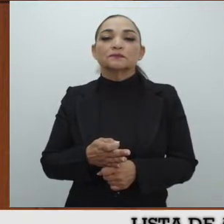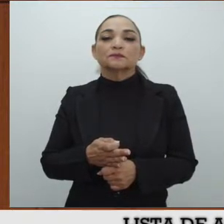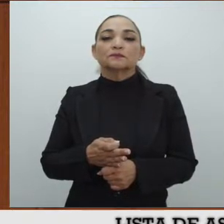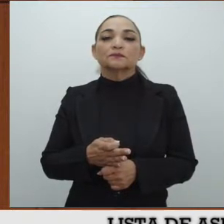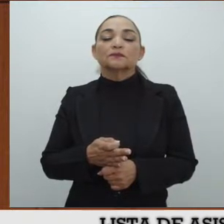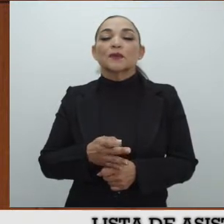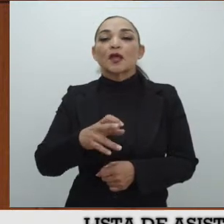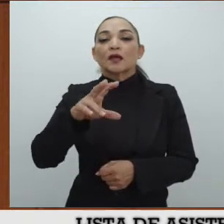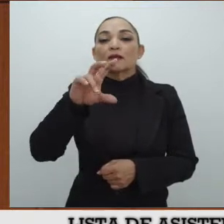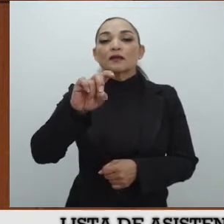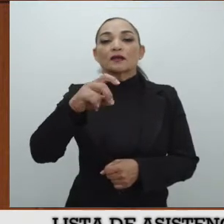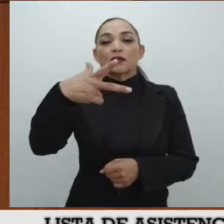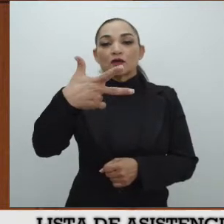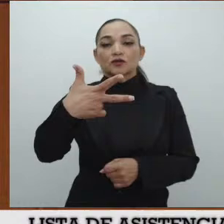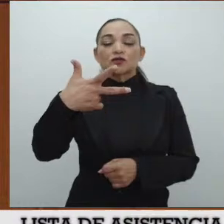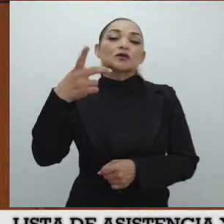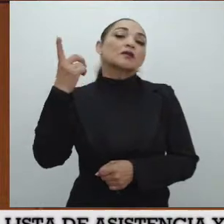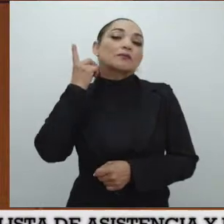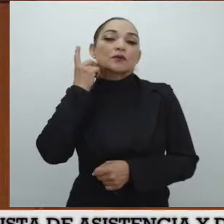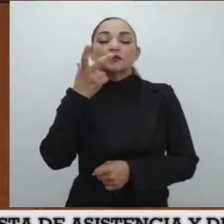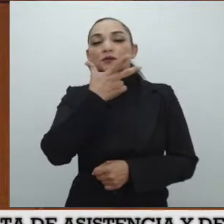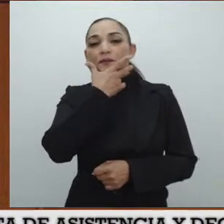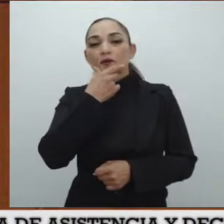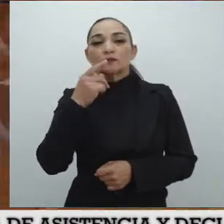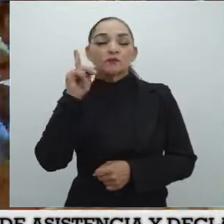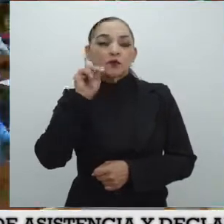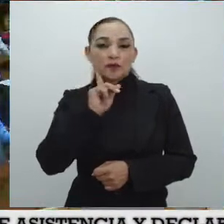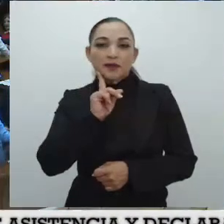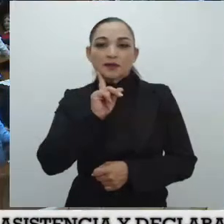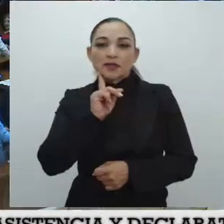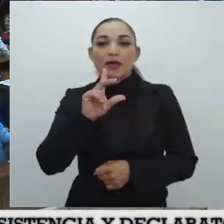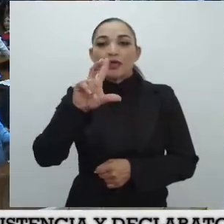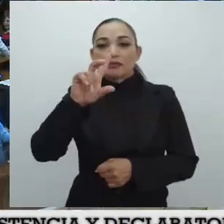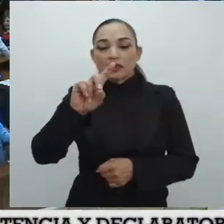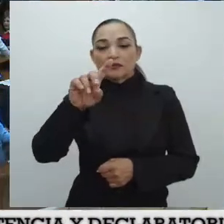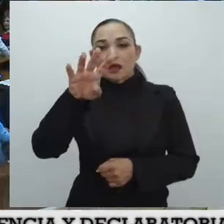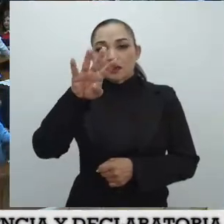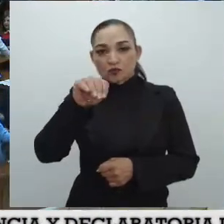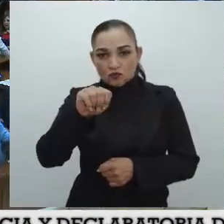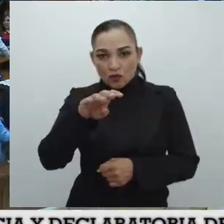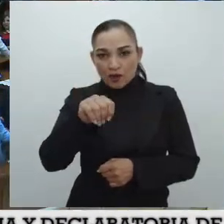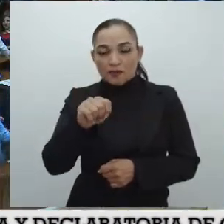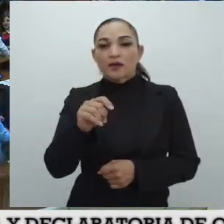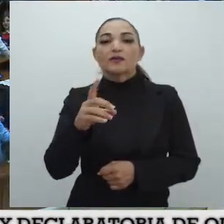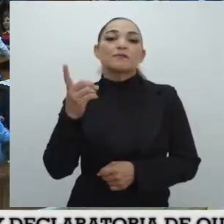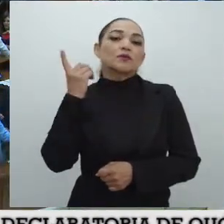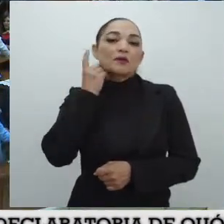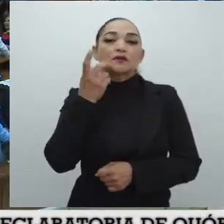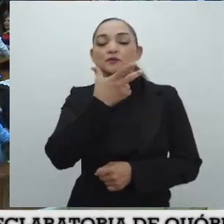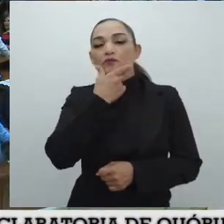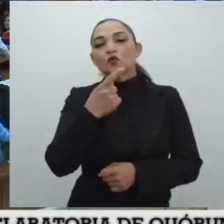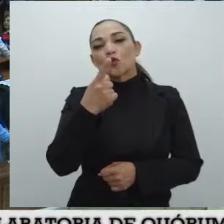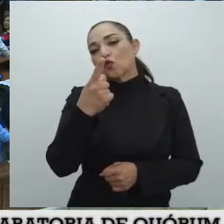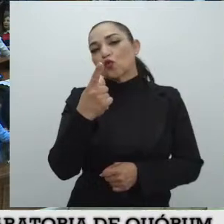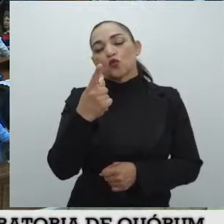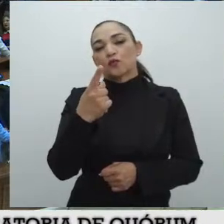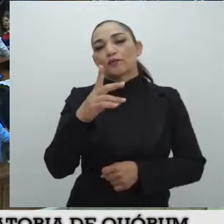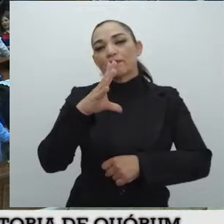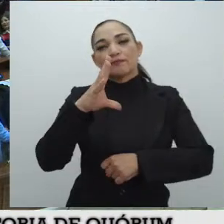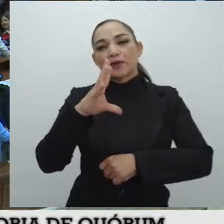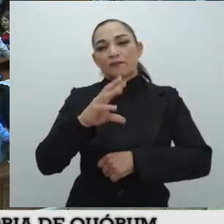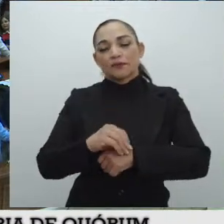es de 38 diputadas y diputados, 39 diputadas y diputados y una justificación de